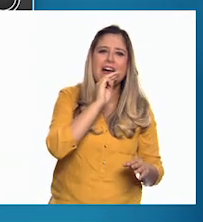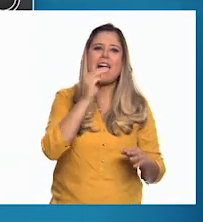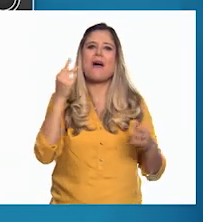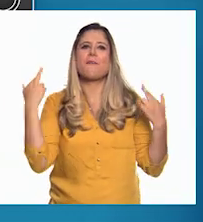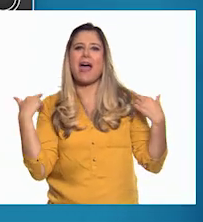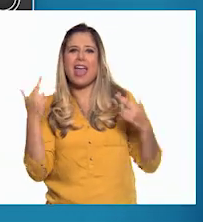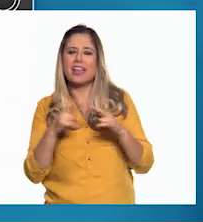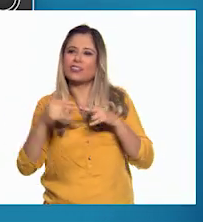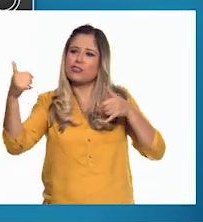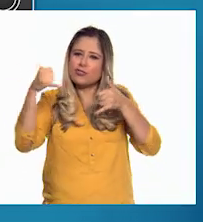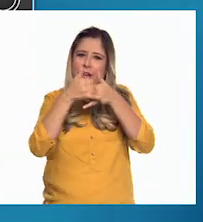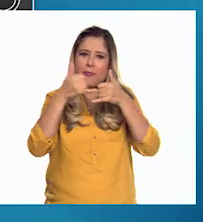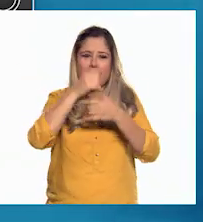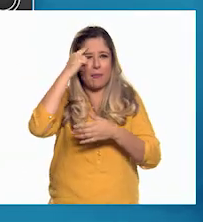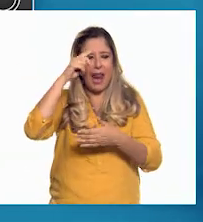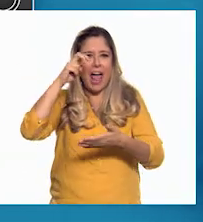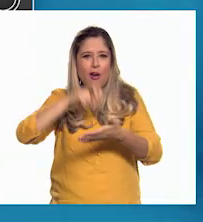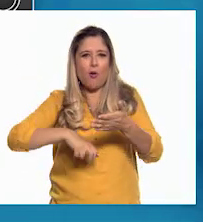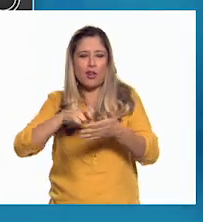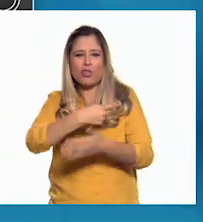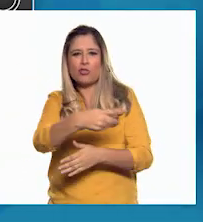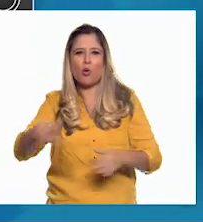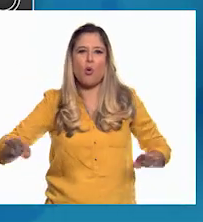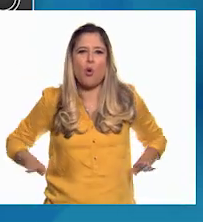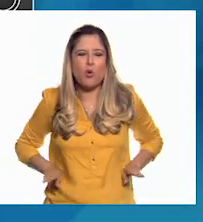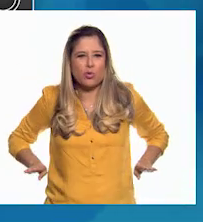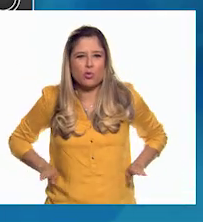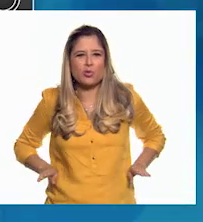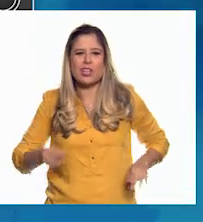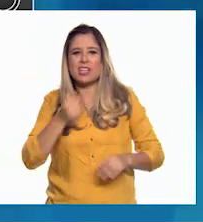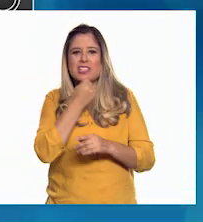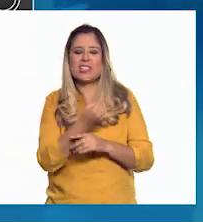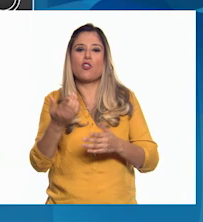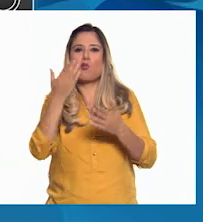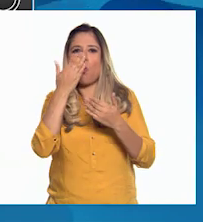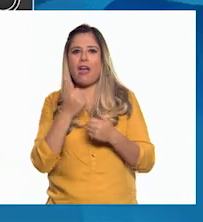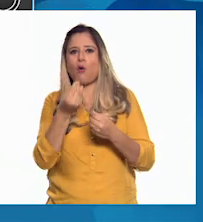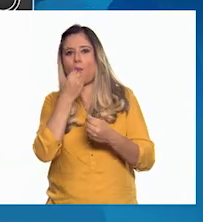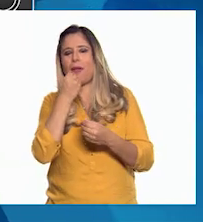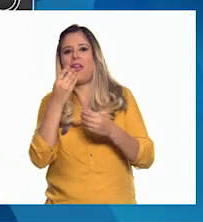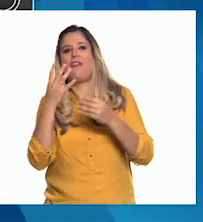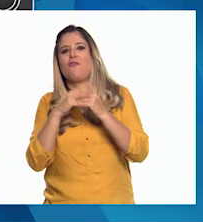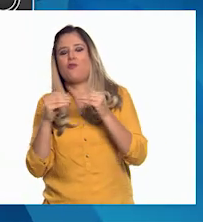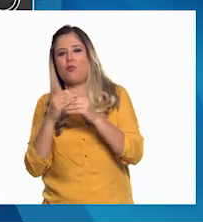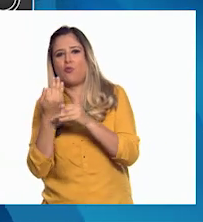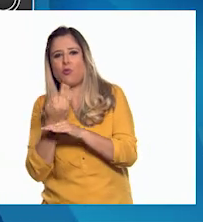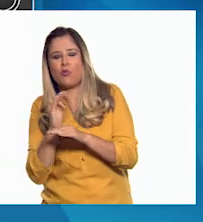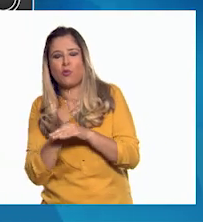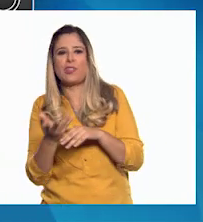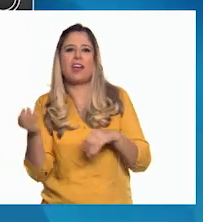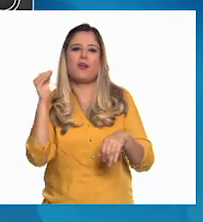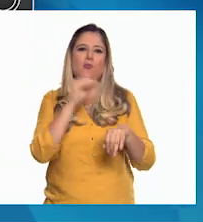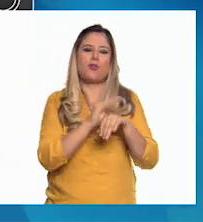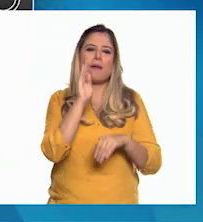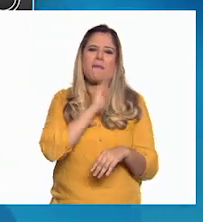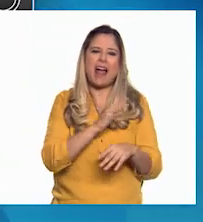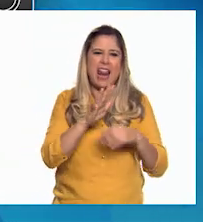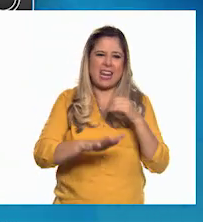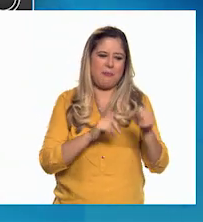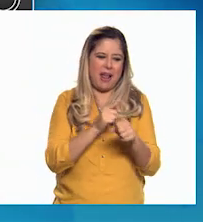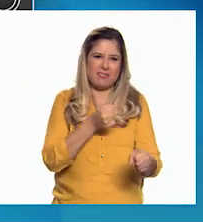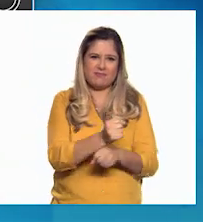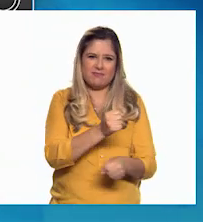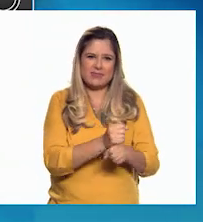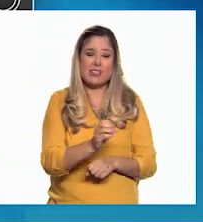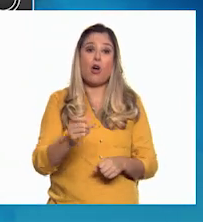corregir conductas. Conductas como los niños que no comen frutas y verduras, que se portan mal con los animales, que se